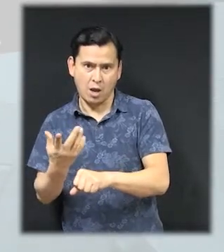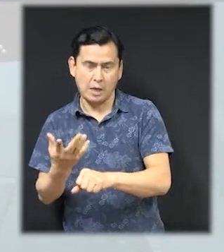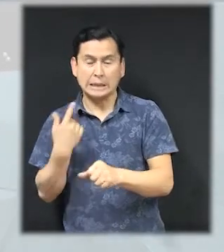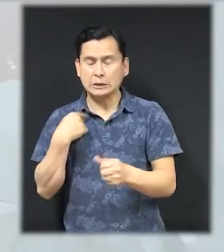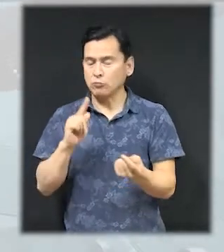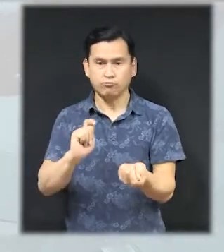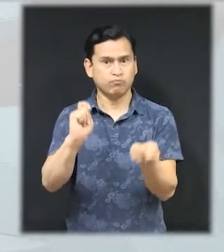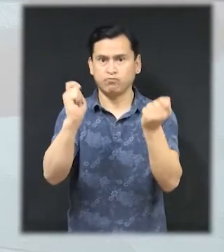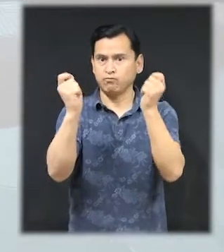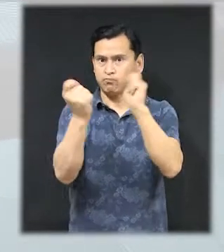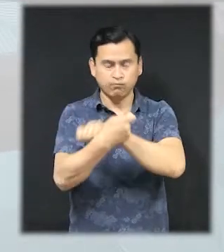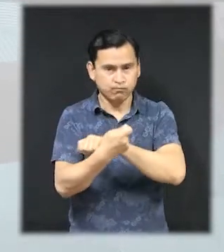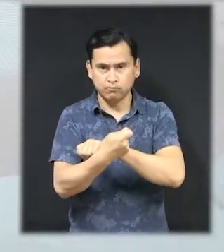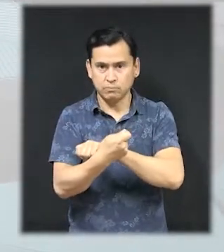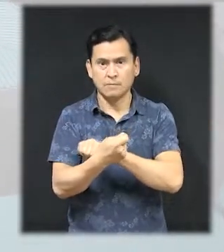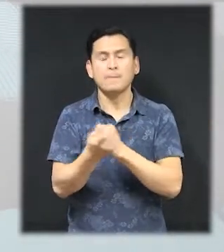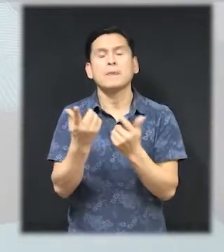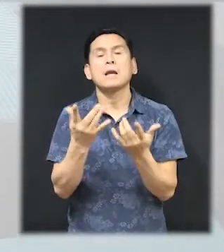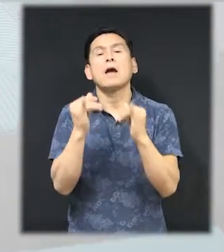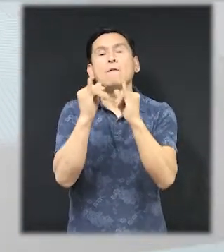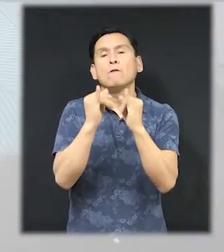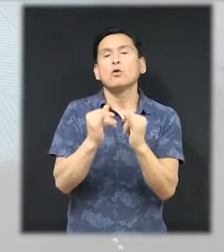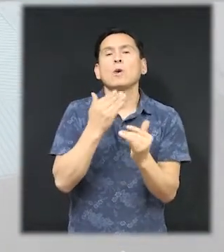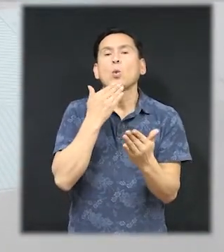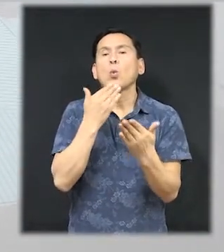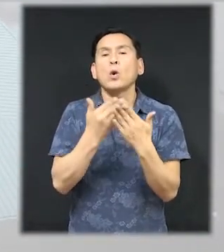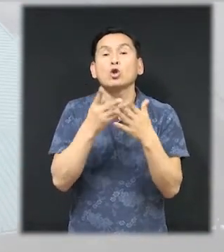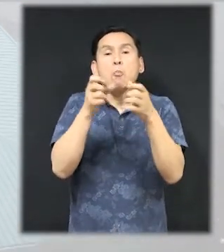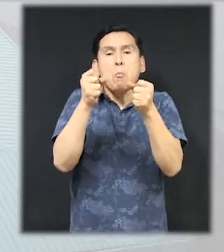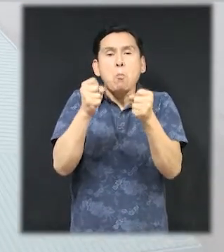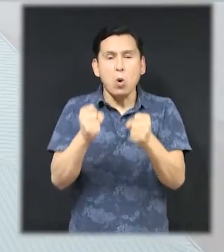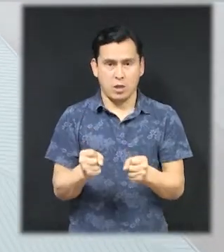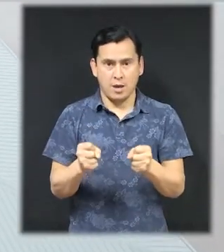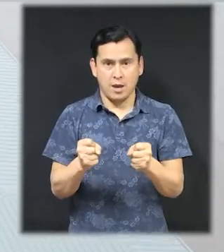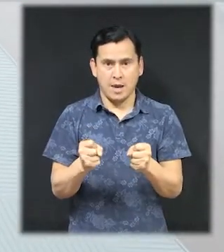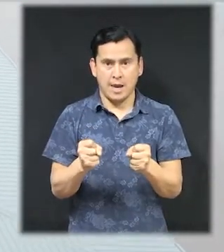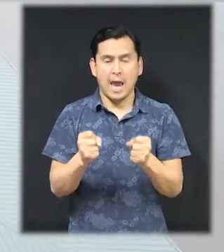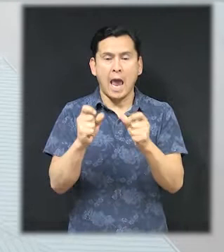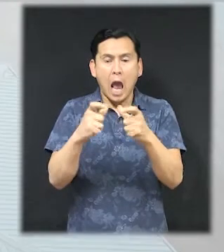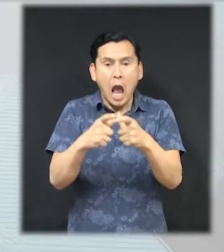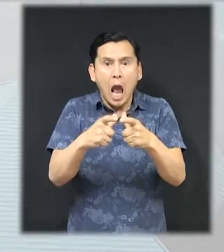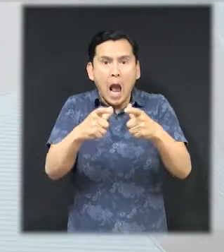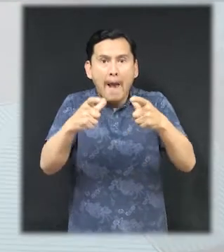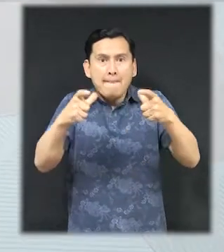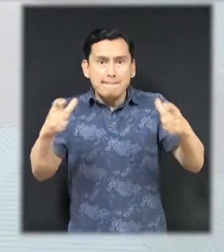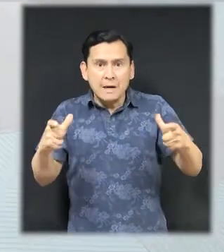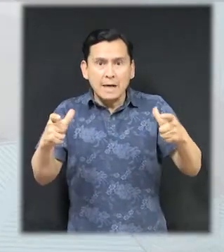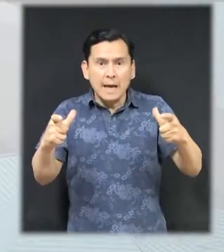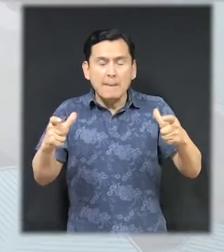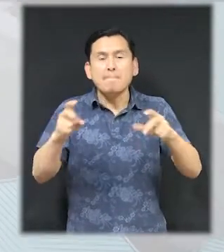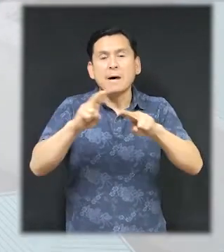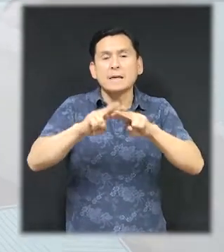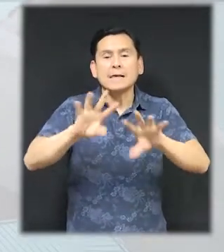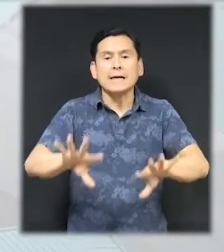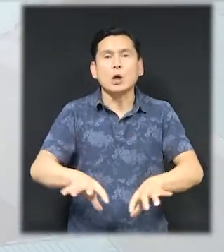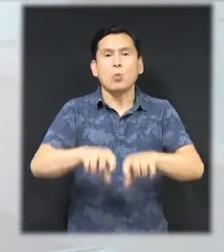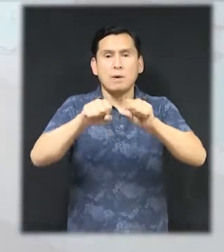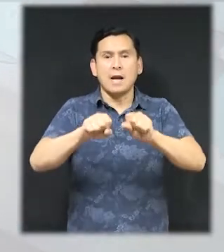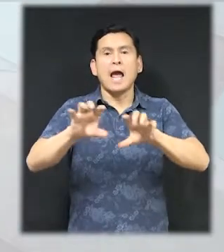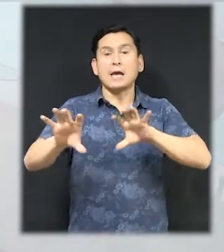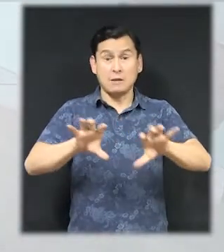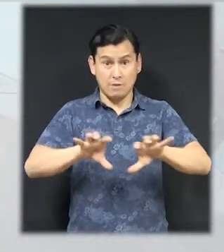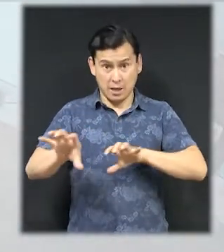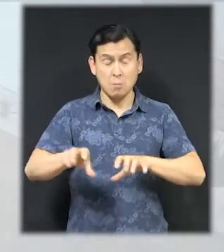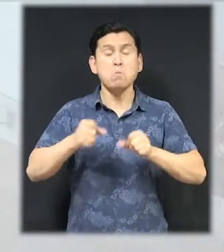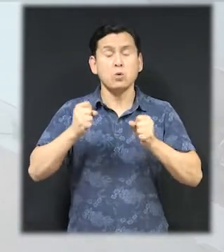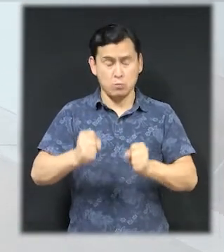Esto fue dinámico, fue cambiando en la medida que tuvimos la posibilidad de ampliar los rendimientos para recuperar actividad,